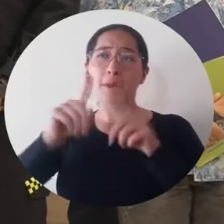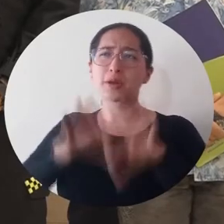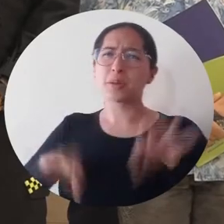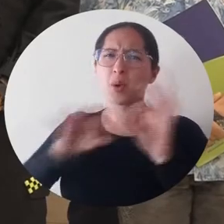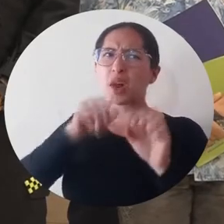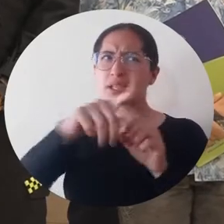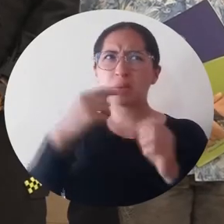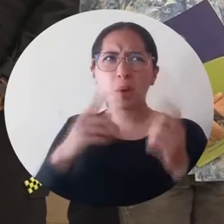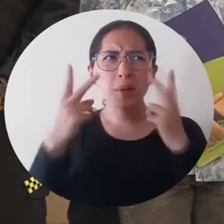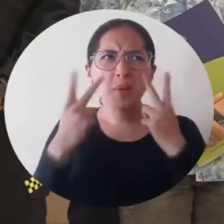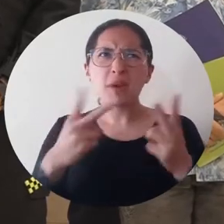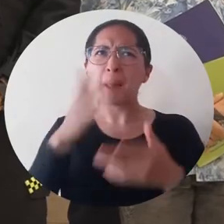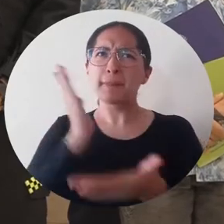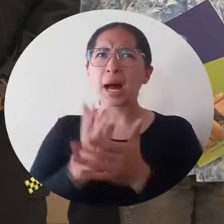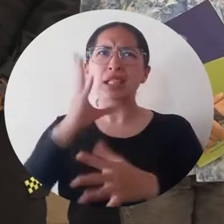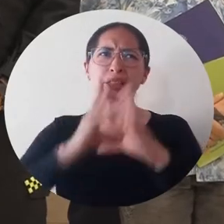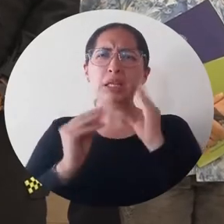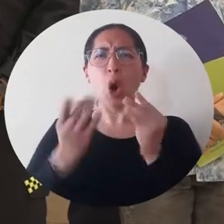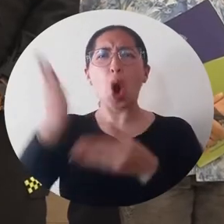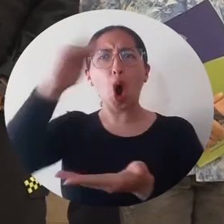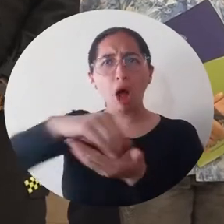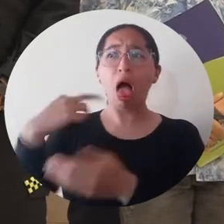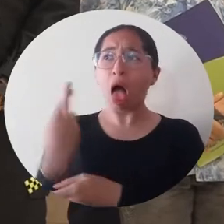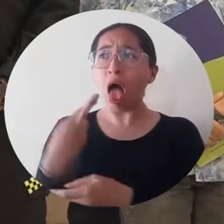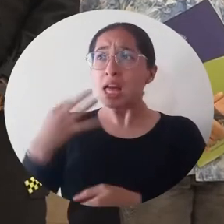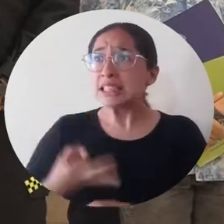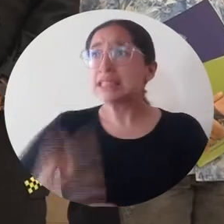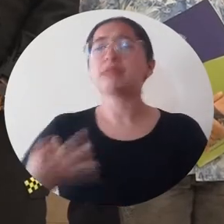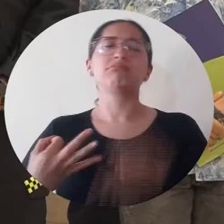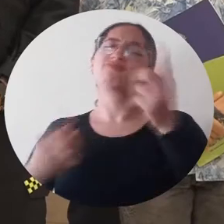cultura ciudadana, menos indiferencia. Ojalá